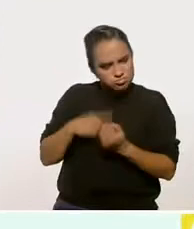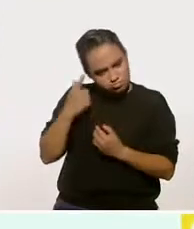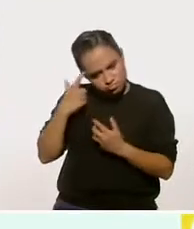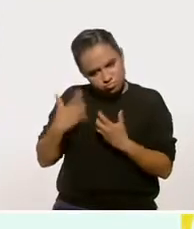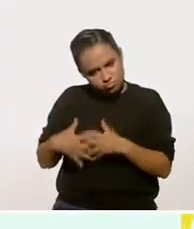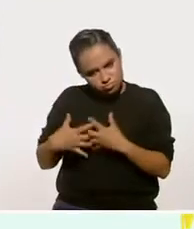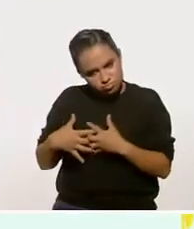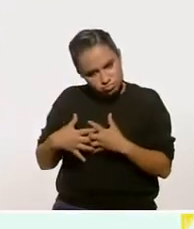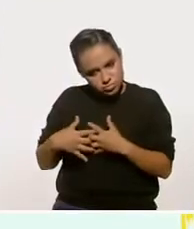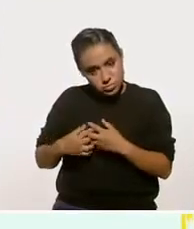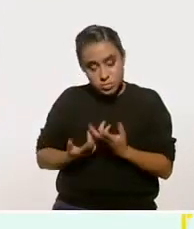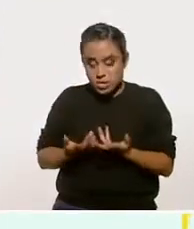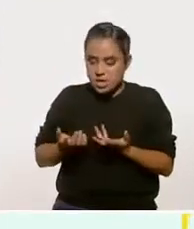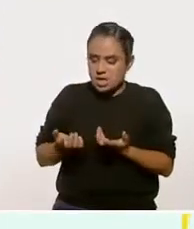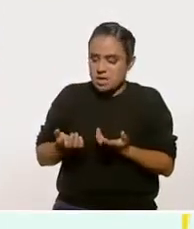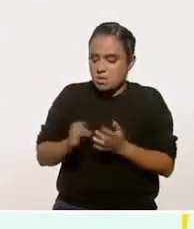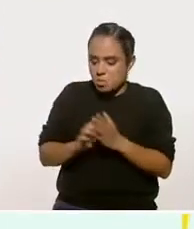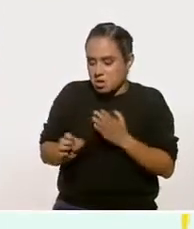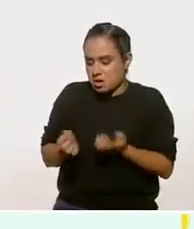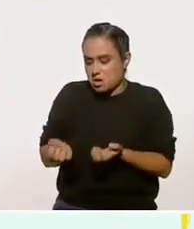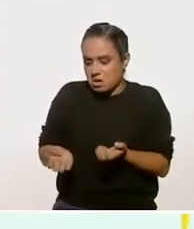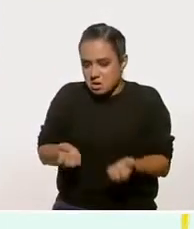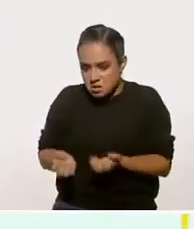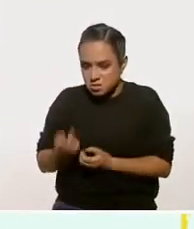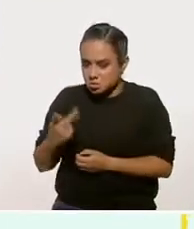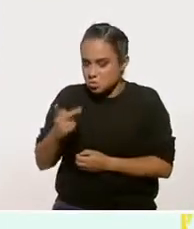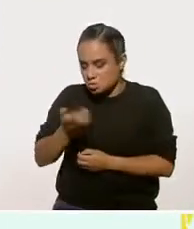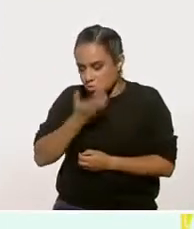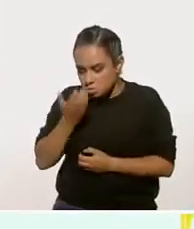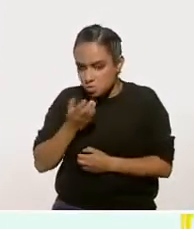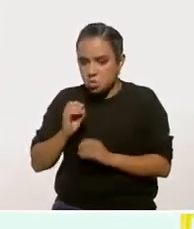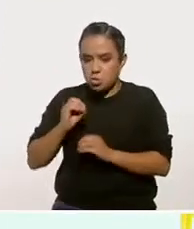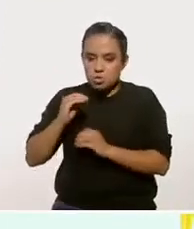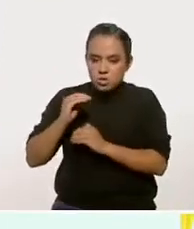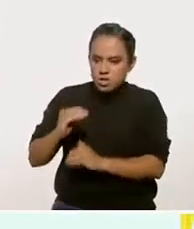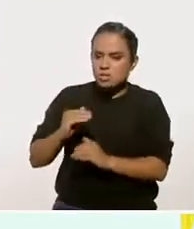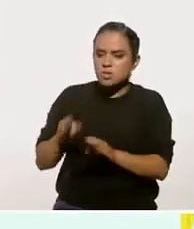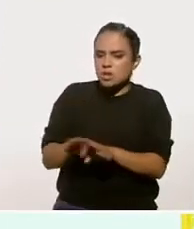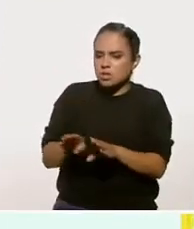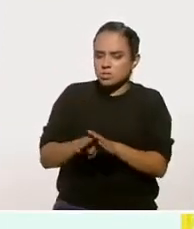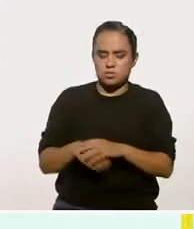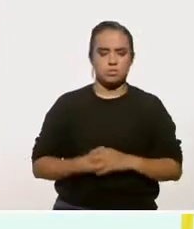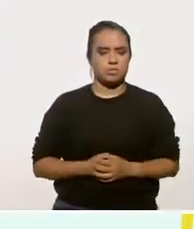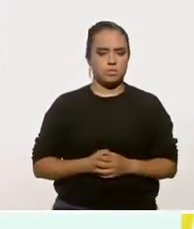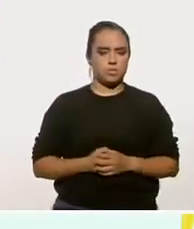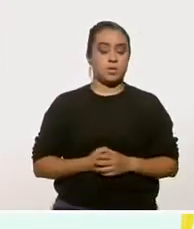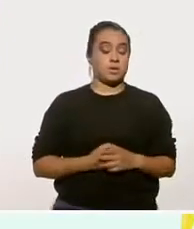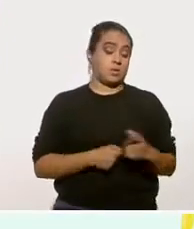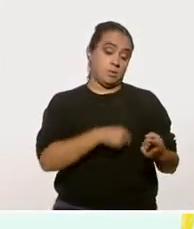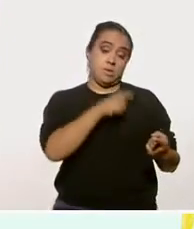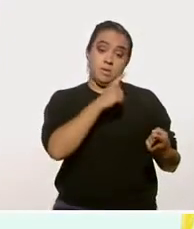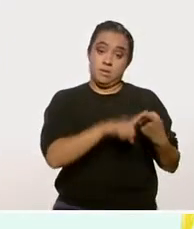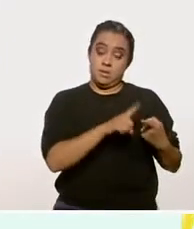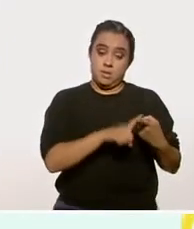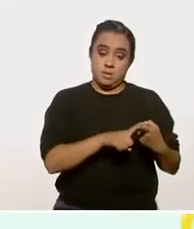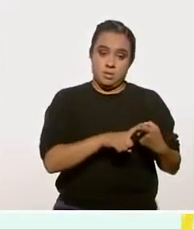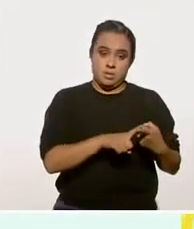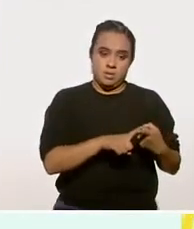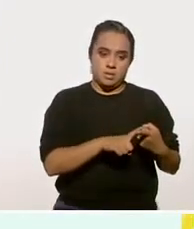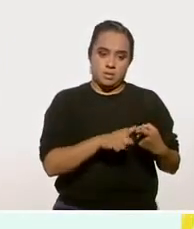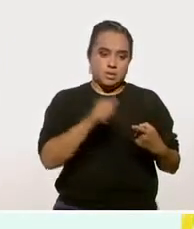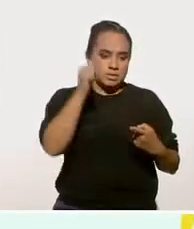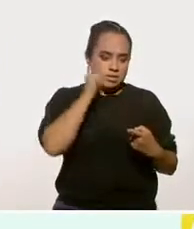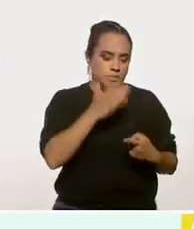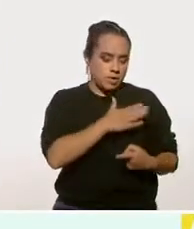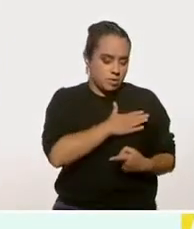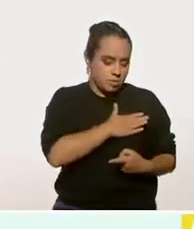Algunos ejercicios, rutinas, límites, ¿qué cosas? Bueno, primero, los buenos